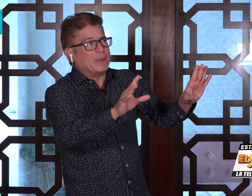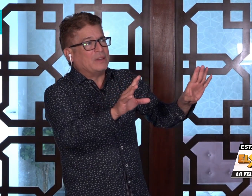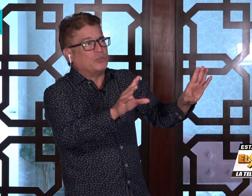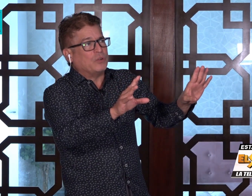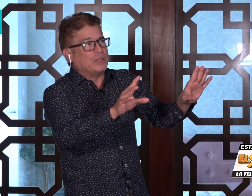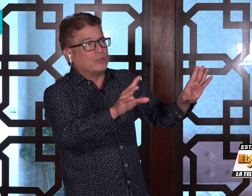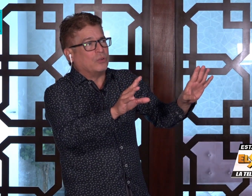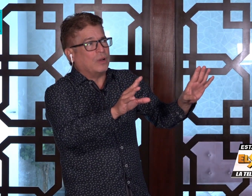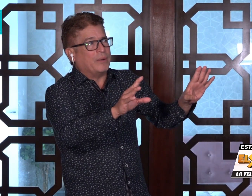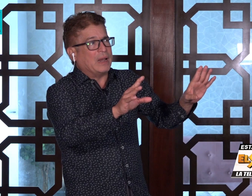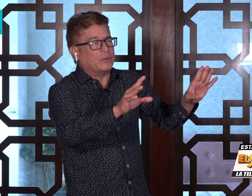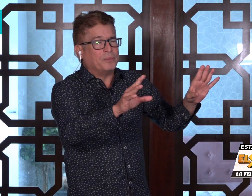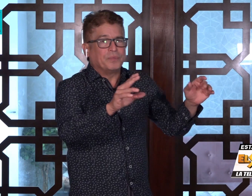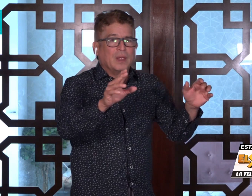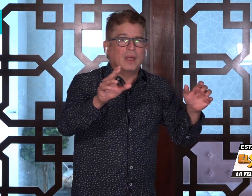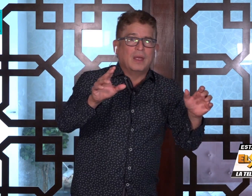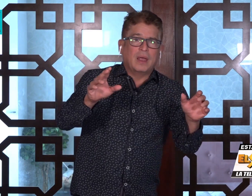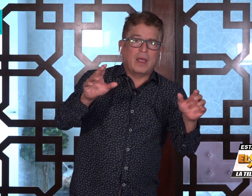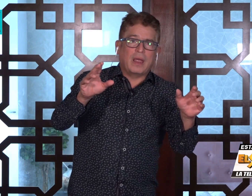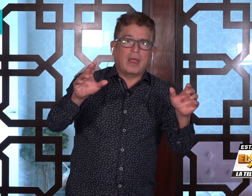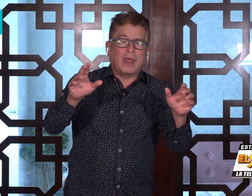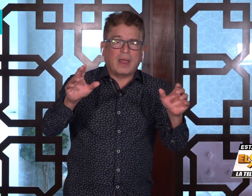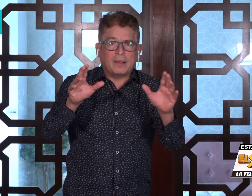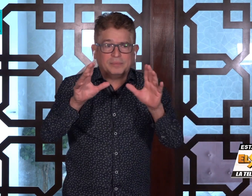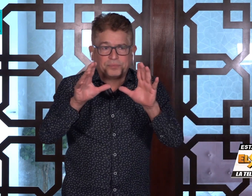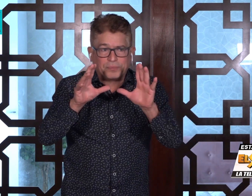Abelardo, espérate un segundito, Abelardo.